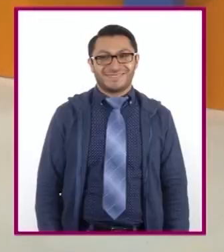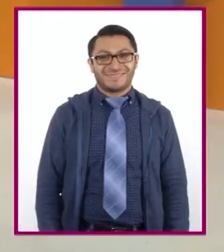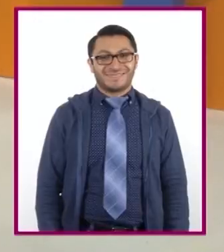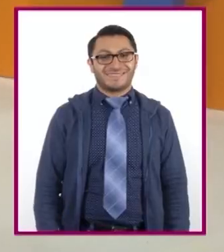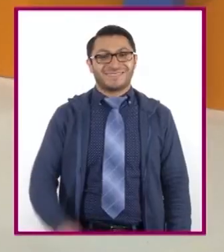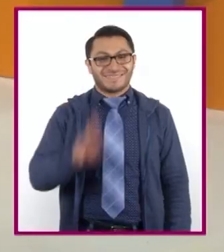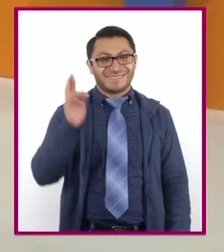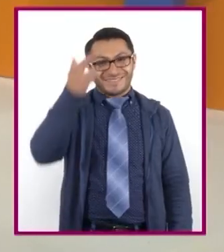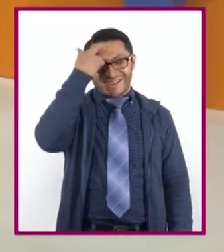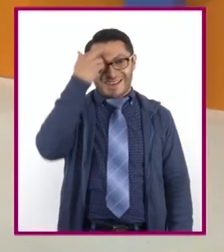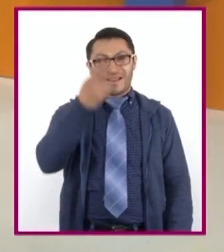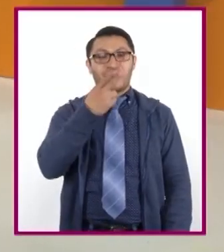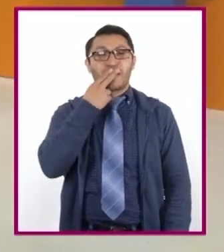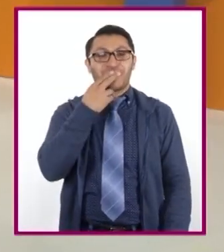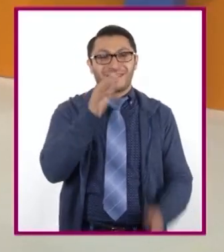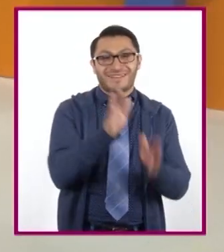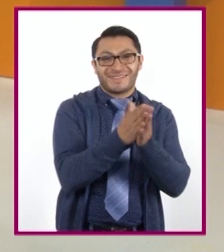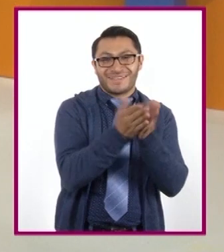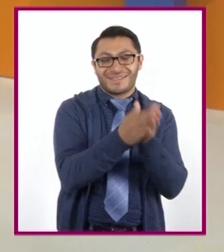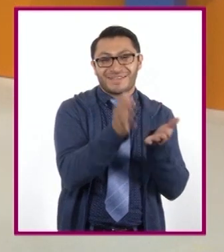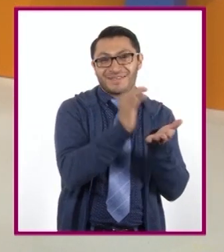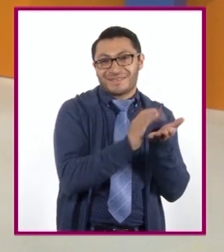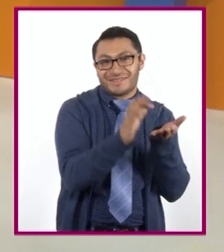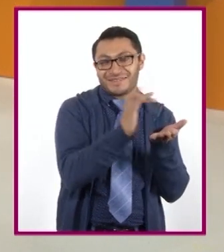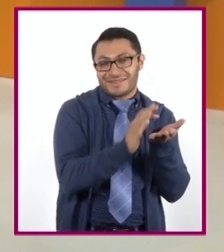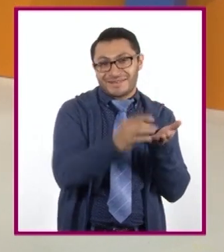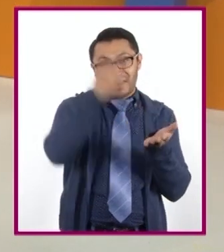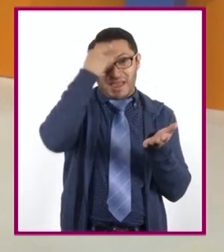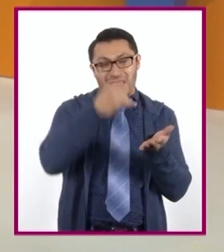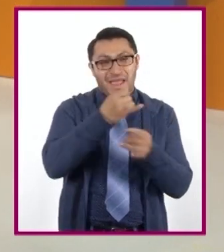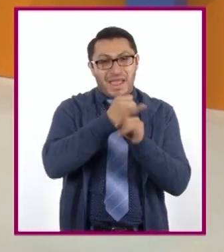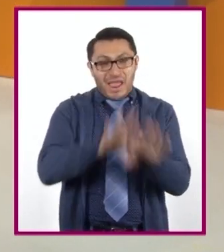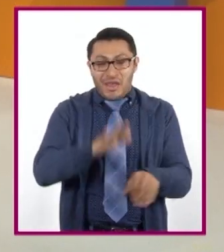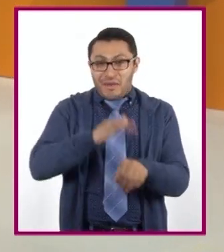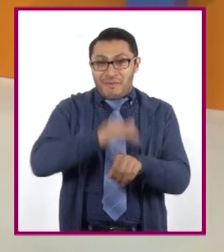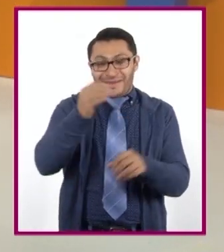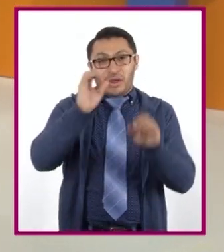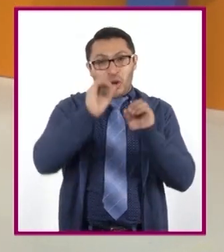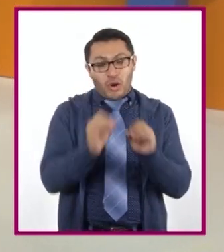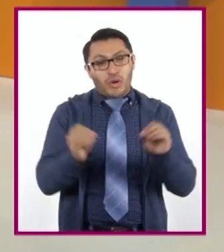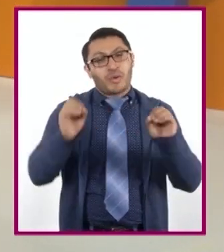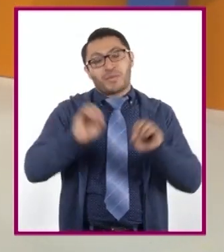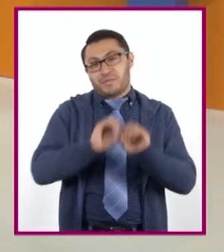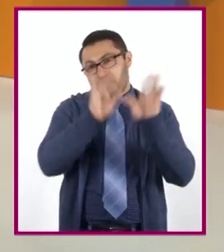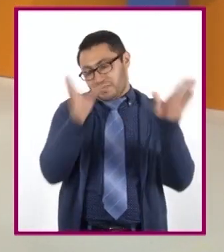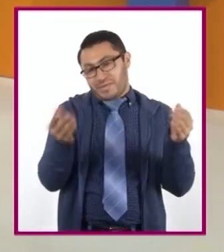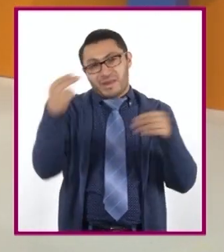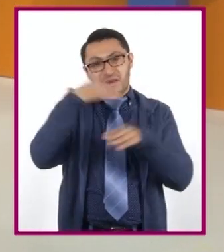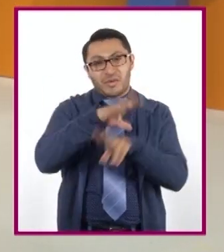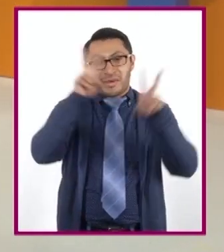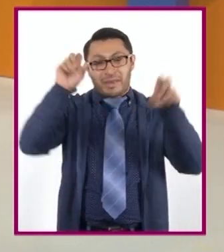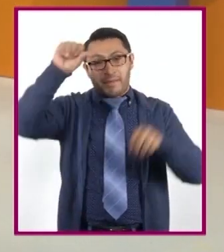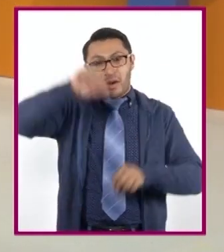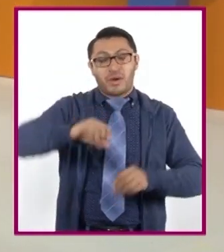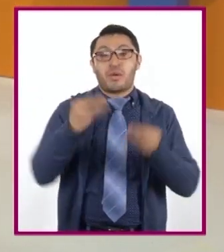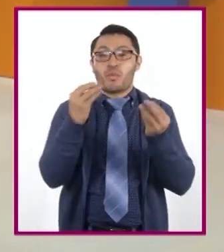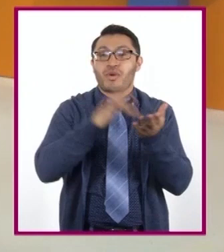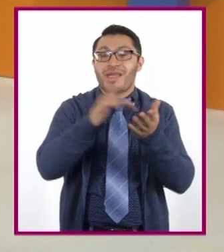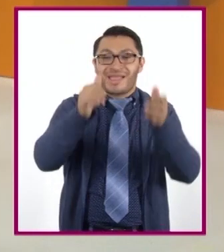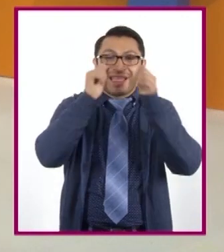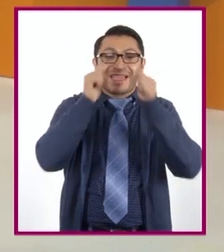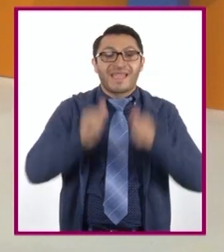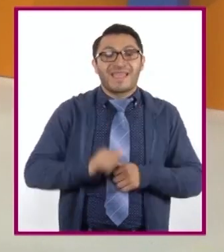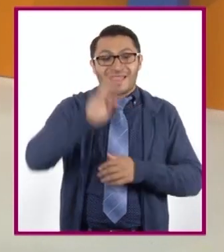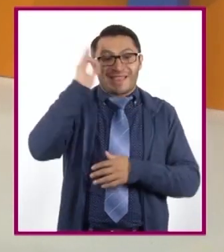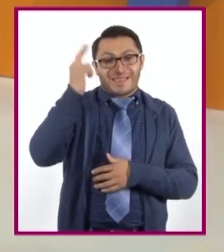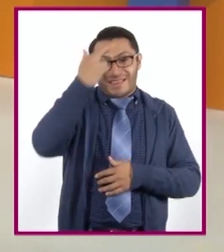Recuerden apoyarse de su libro de texto para obtener más información o complementar lo expuesto en la sesión. Muchas gracias por su atención